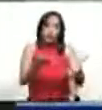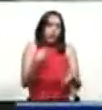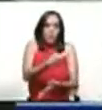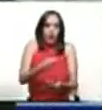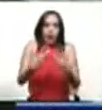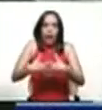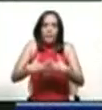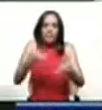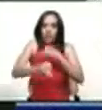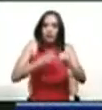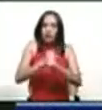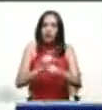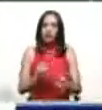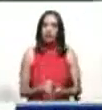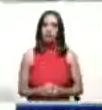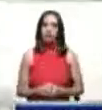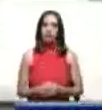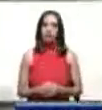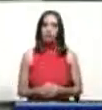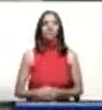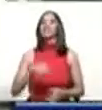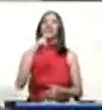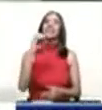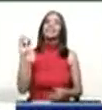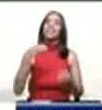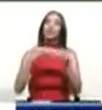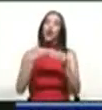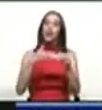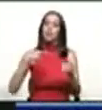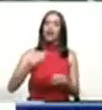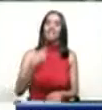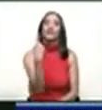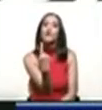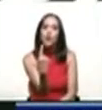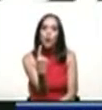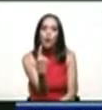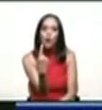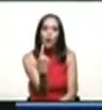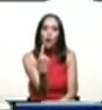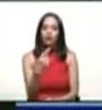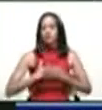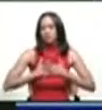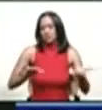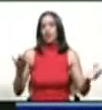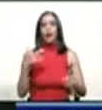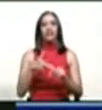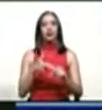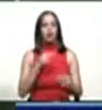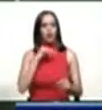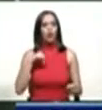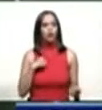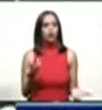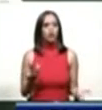empresas transnacionales. De cada 100 dólares pagaban 1 de regalía petrolera. Nosotros la